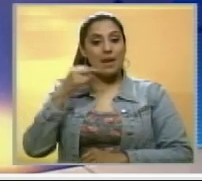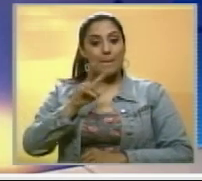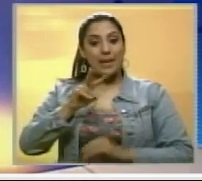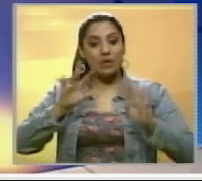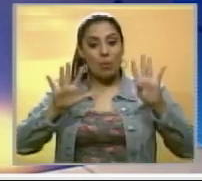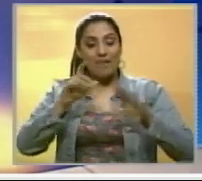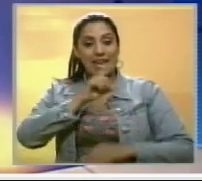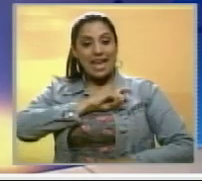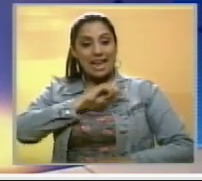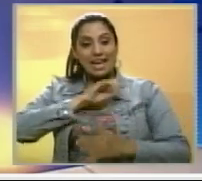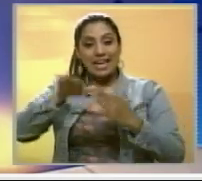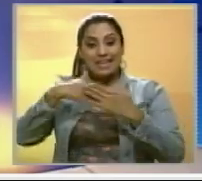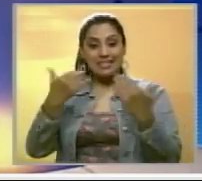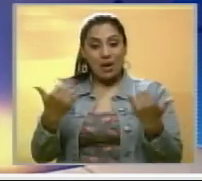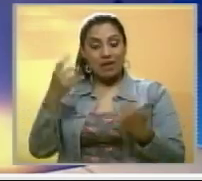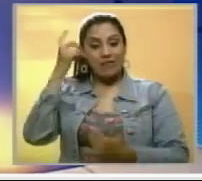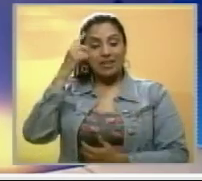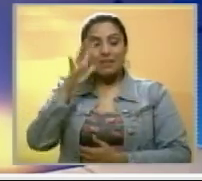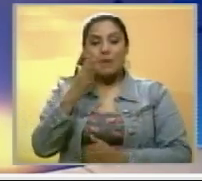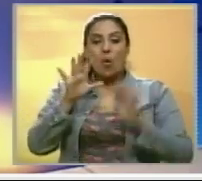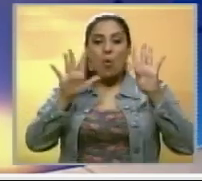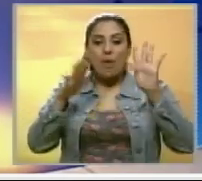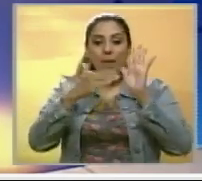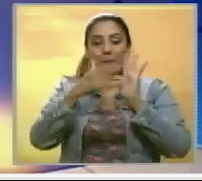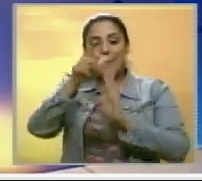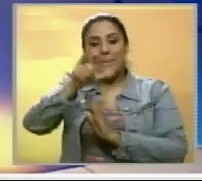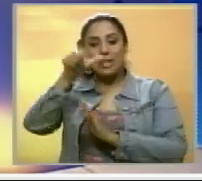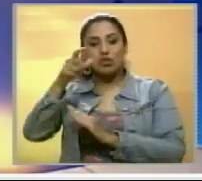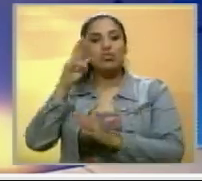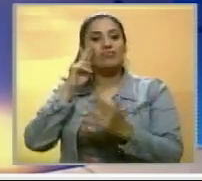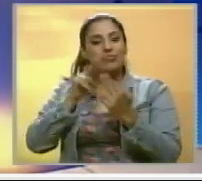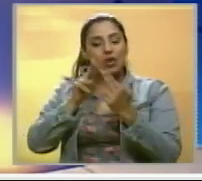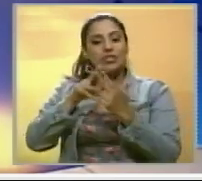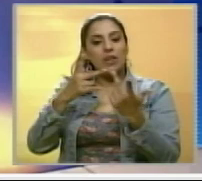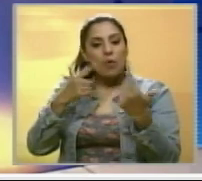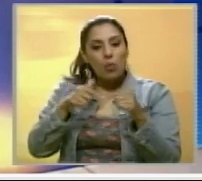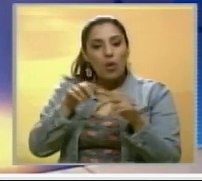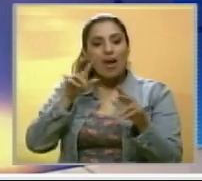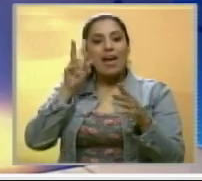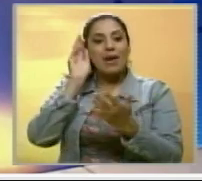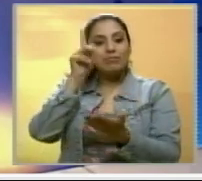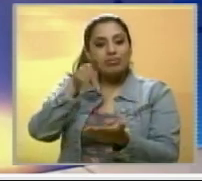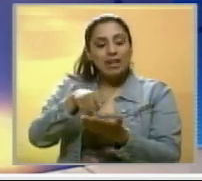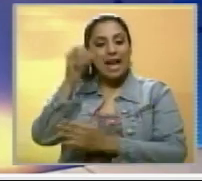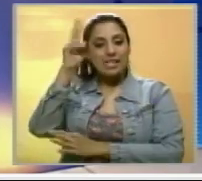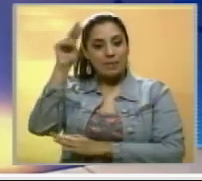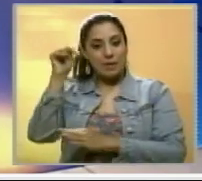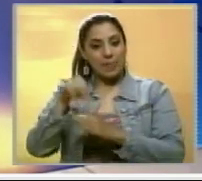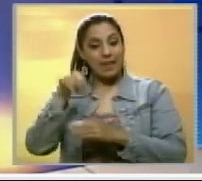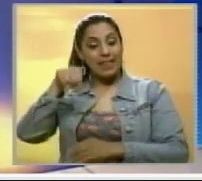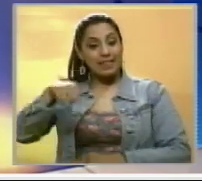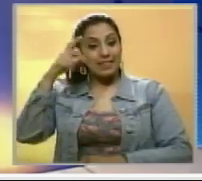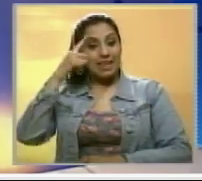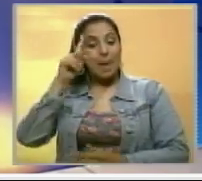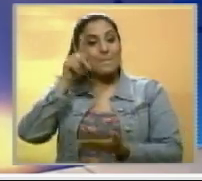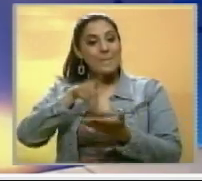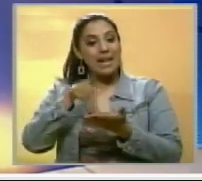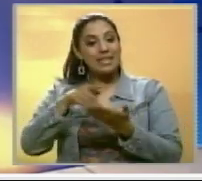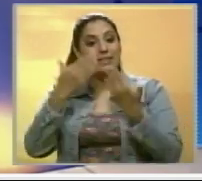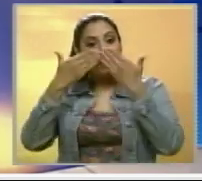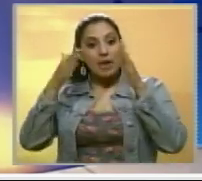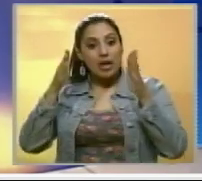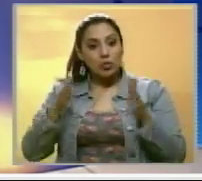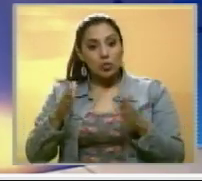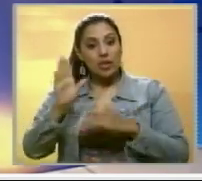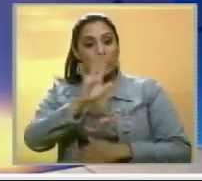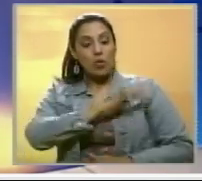29 de enero y hasta la fecha, más de 9.000 ciudadanos han conocido las instalaciones de la Asamblea Nacional. En el día de hoy participan los estudiantes